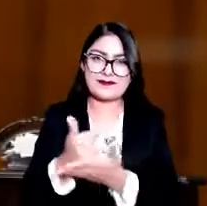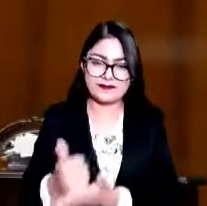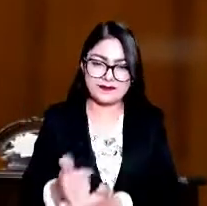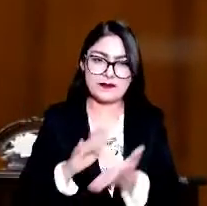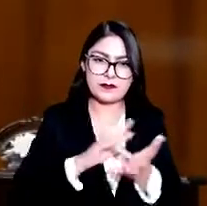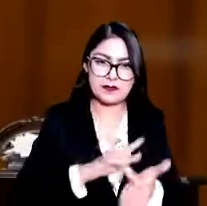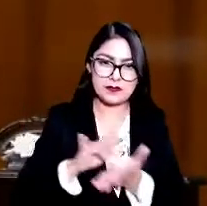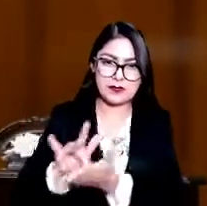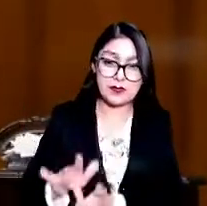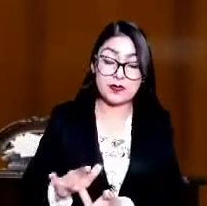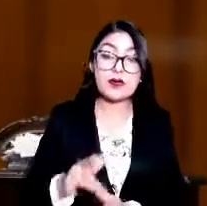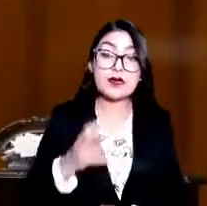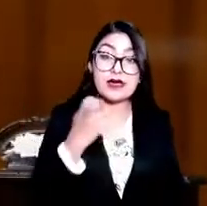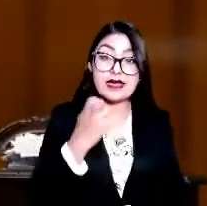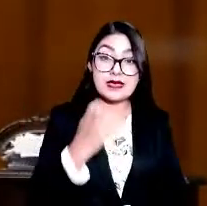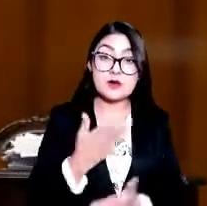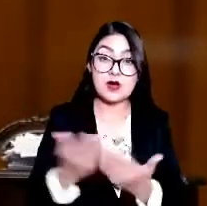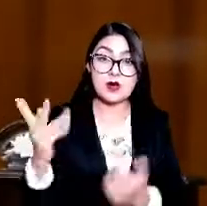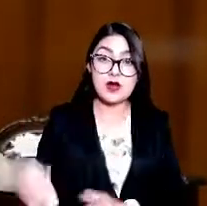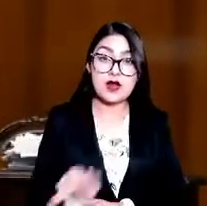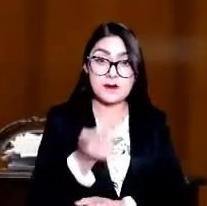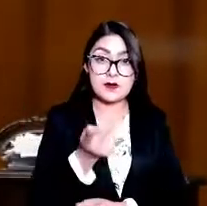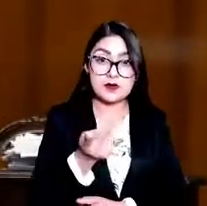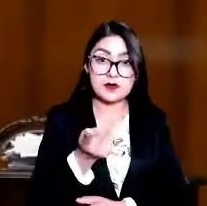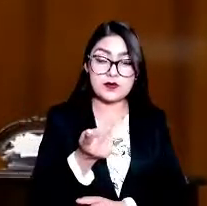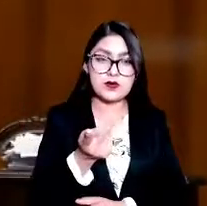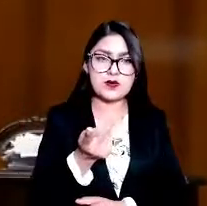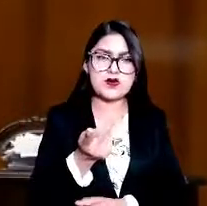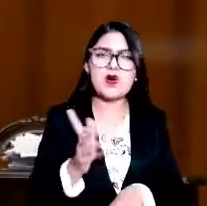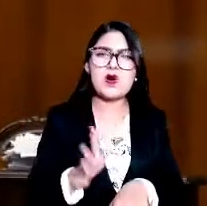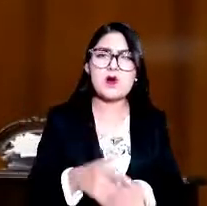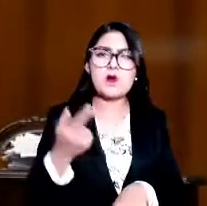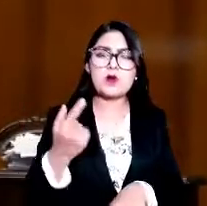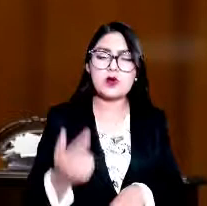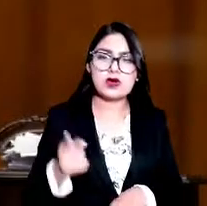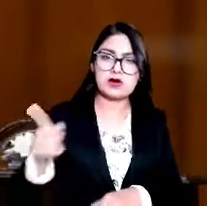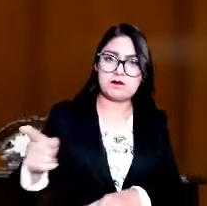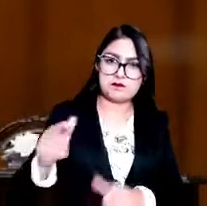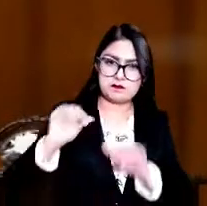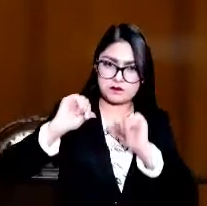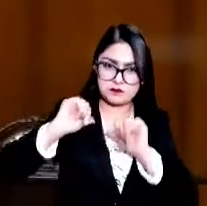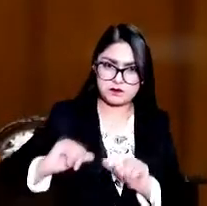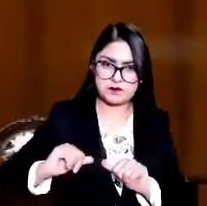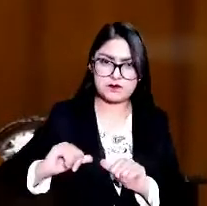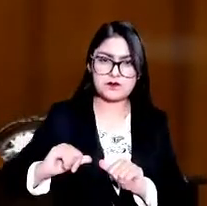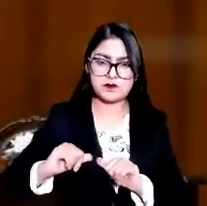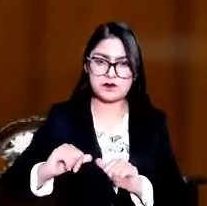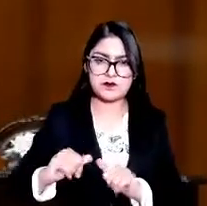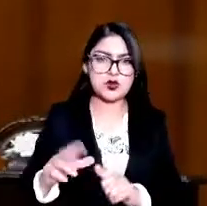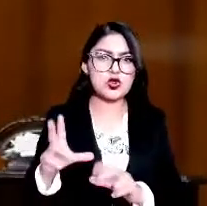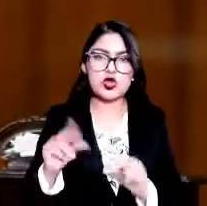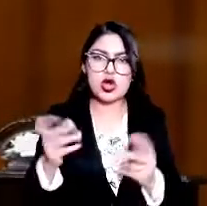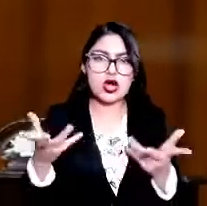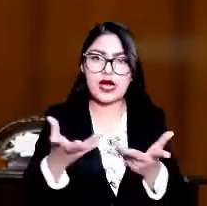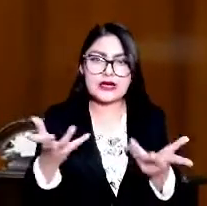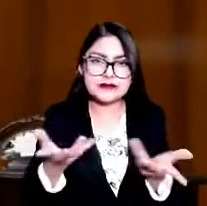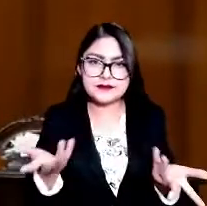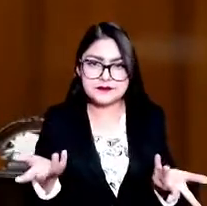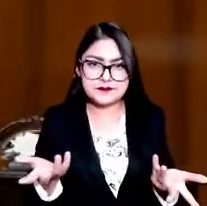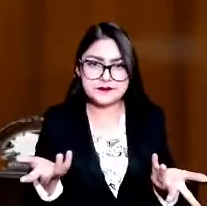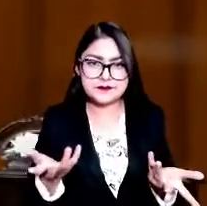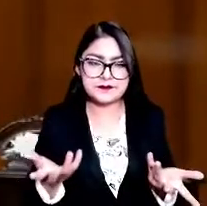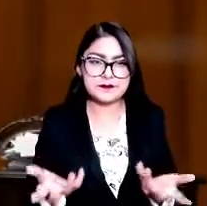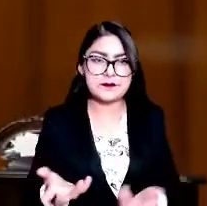la pregunta es, ¿por qué la administración estatal no ha hecho lo mismo en